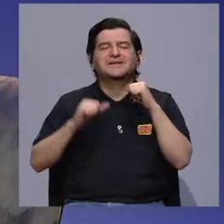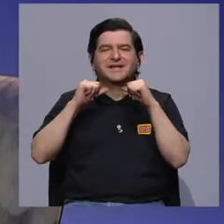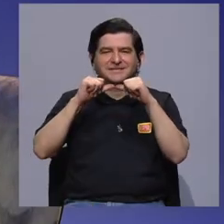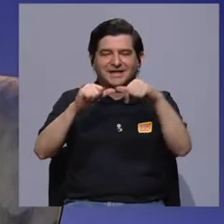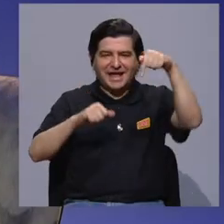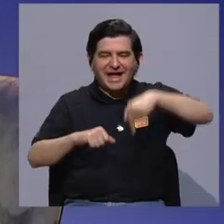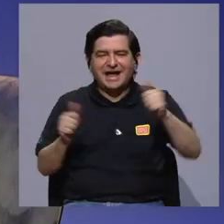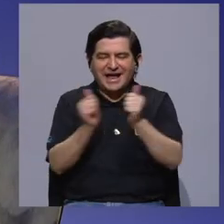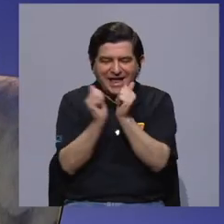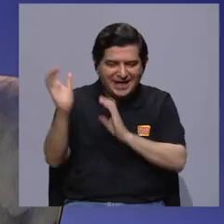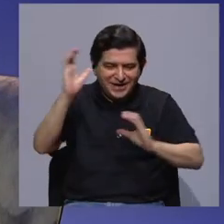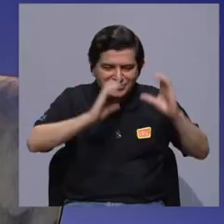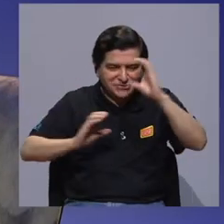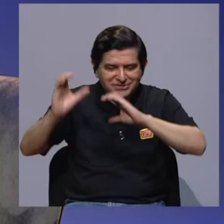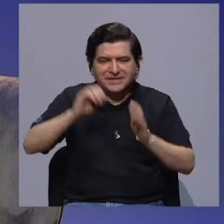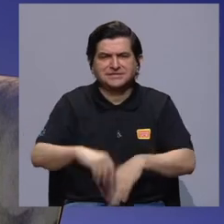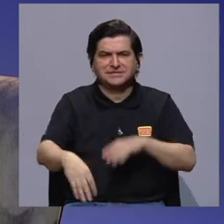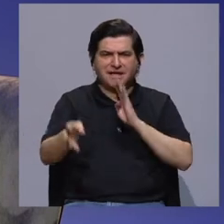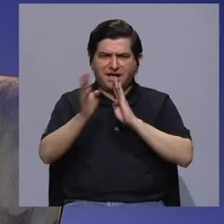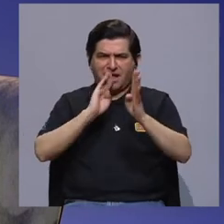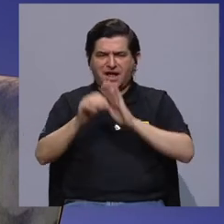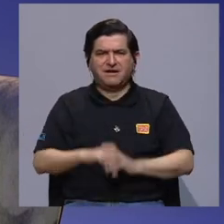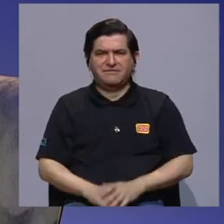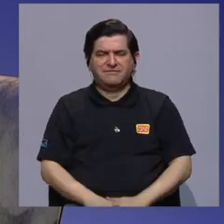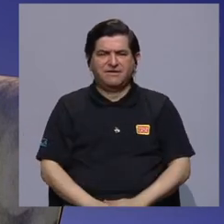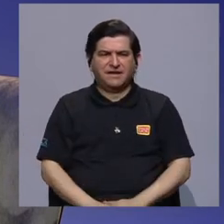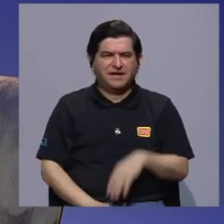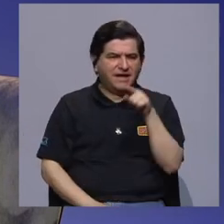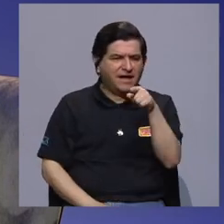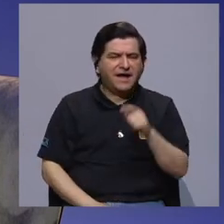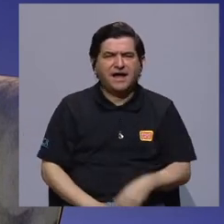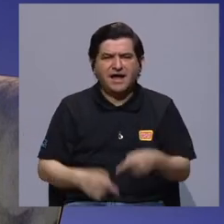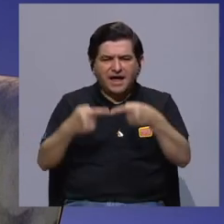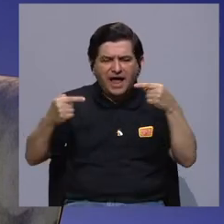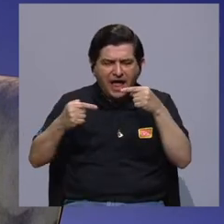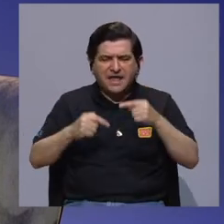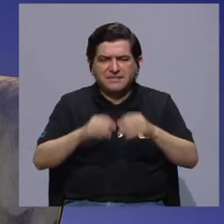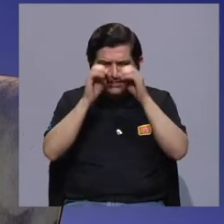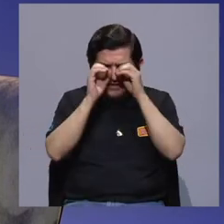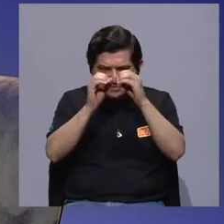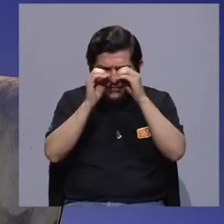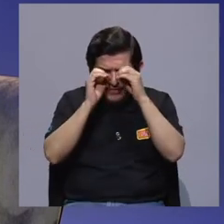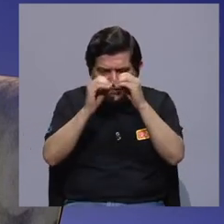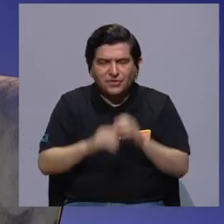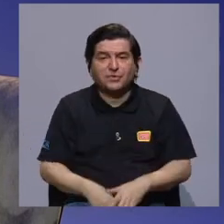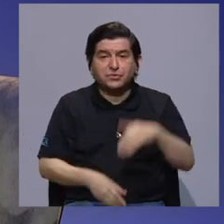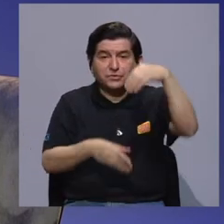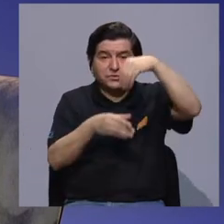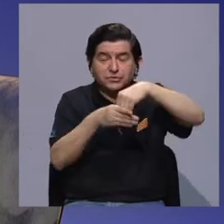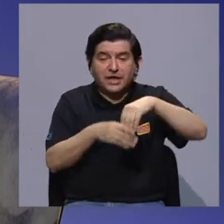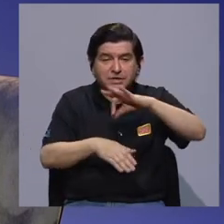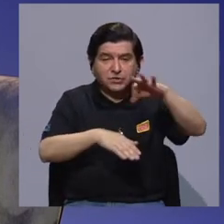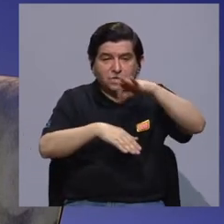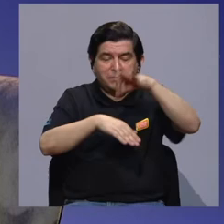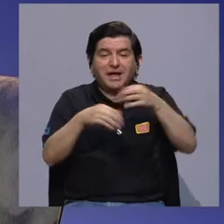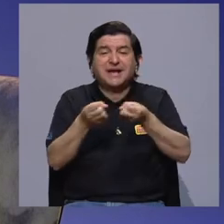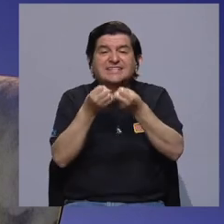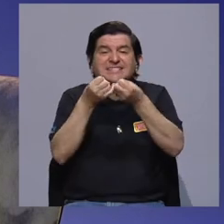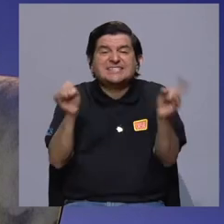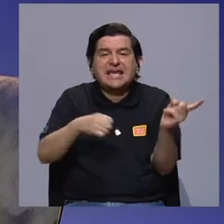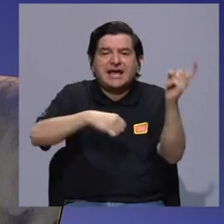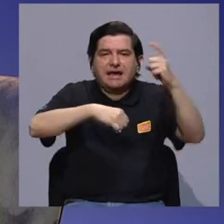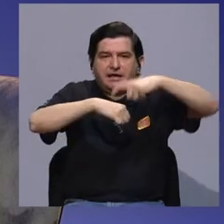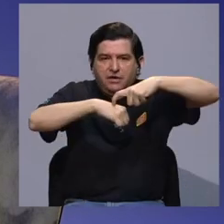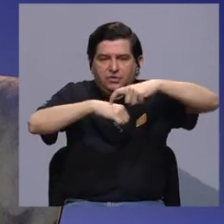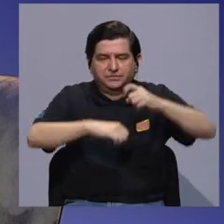Gracias por continuar aquí en Conciencia. Estamos hablando de la presencia de antimicrobianos en abejas